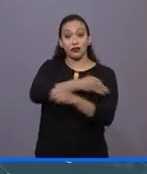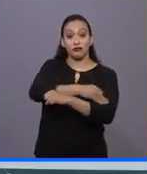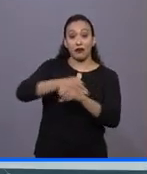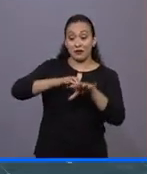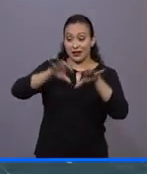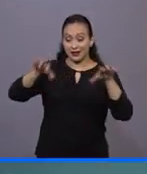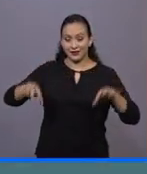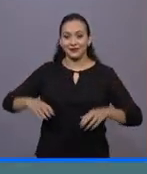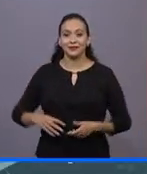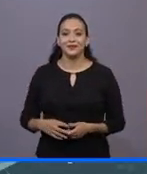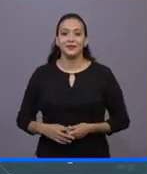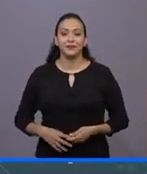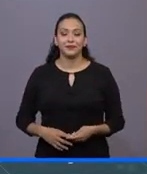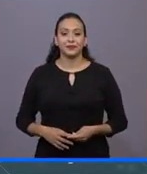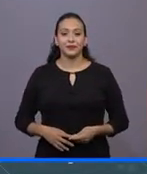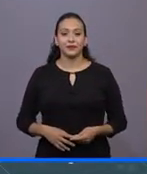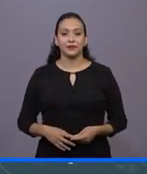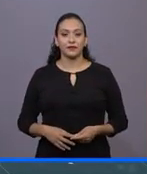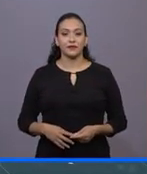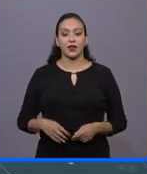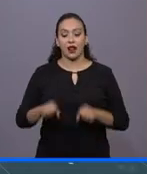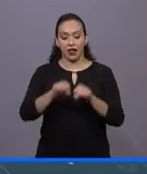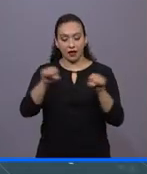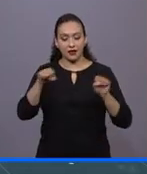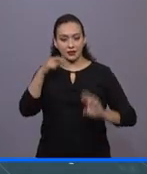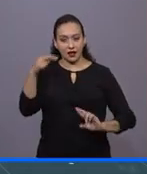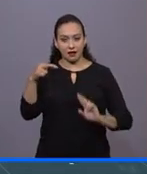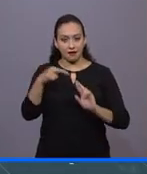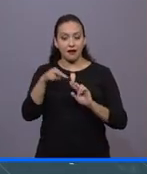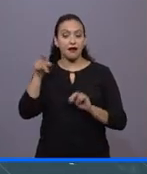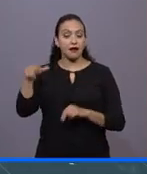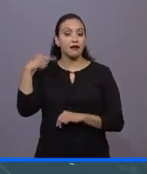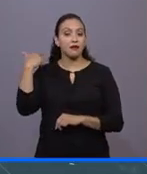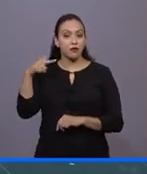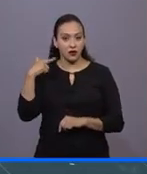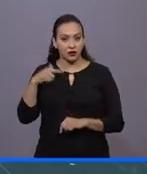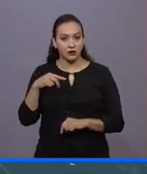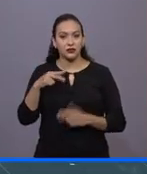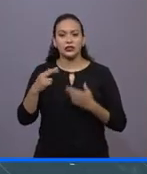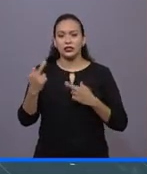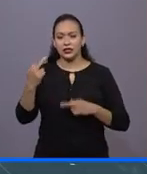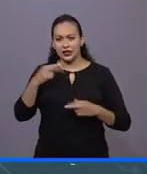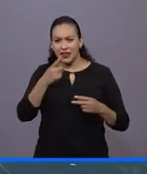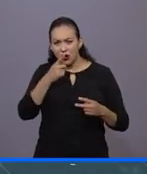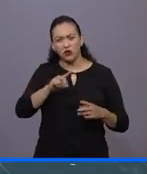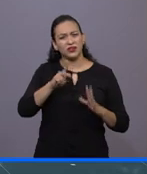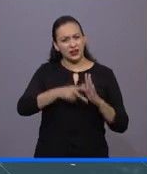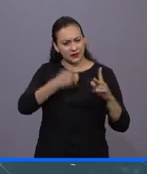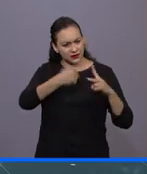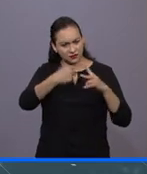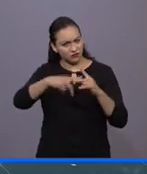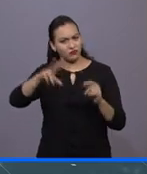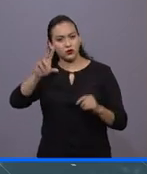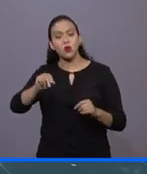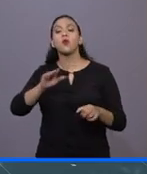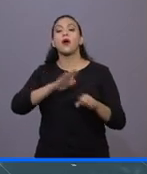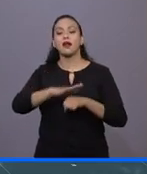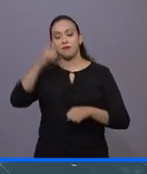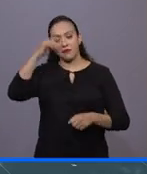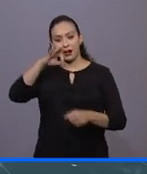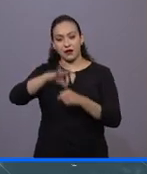familias. La Sala Regional Guadalajara negó el recuento total de votos en las